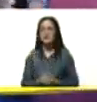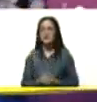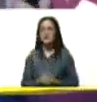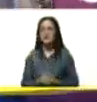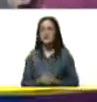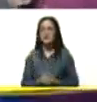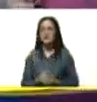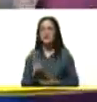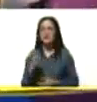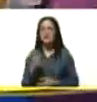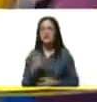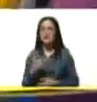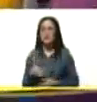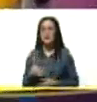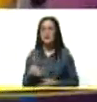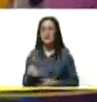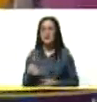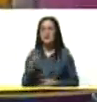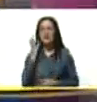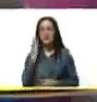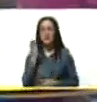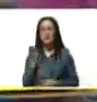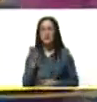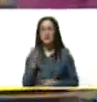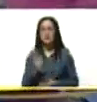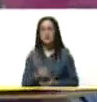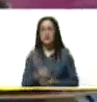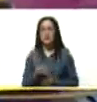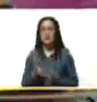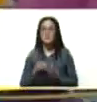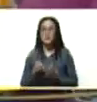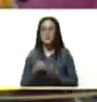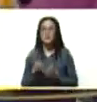la vicepresidenta Verdú, personal metro. ¿Qué